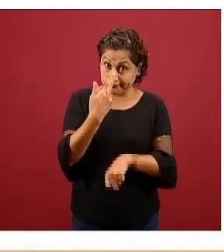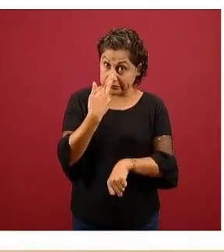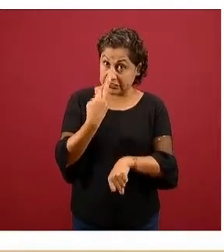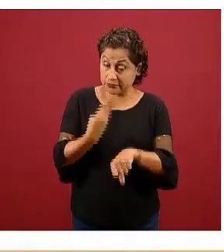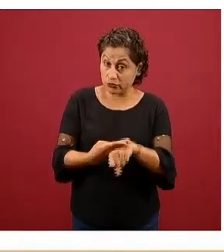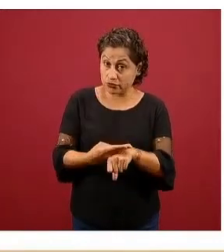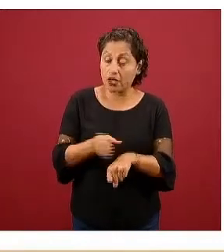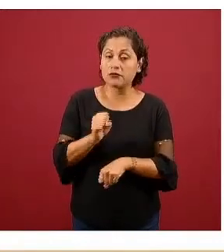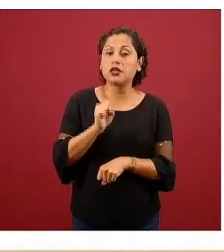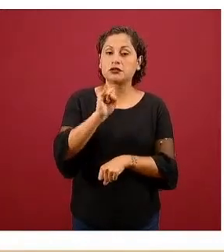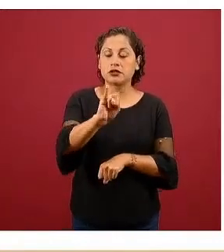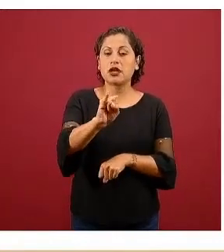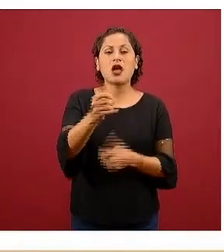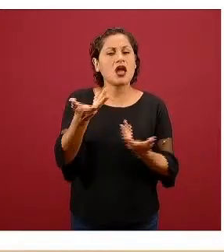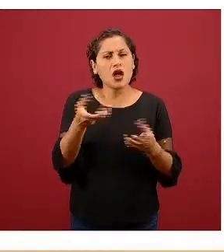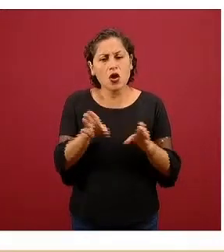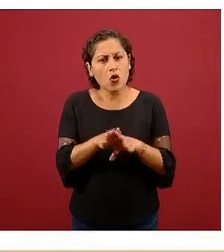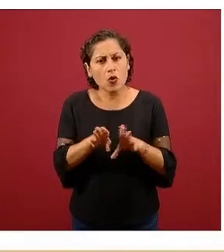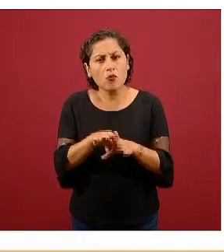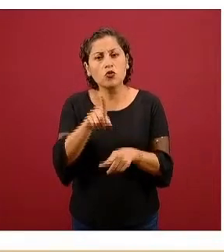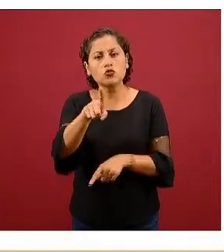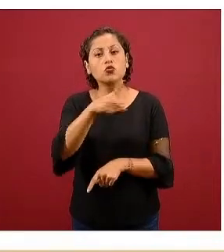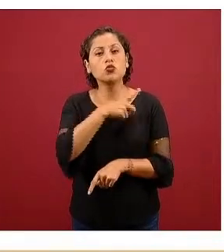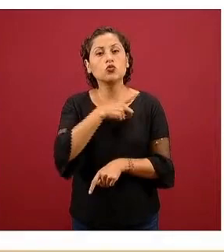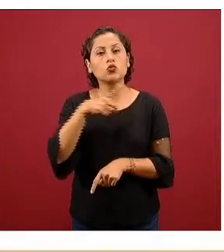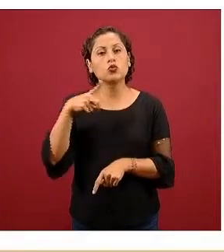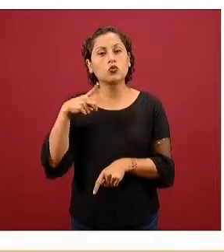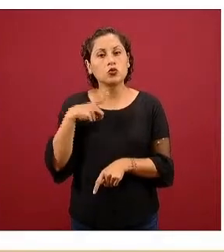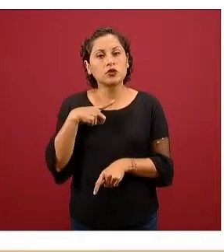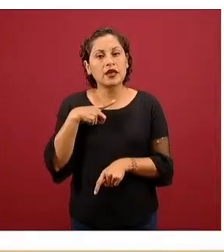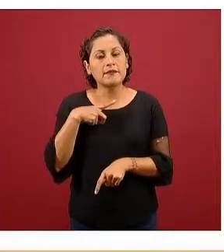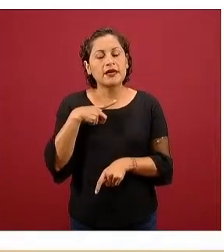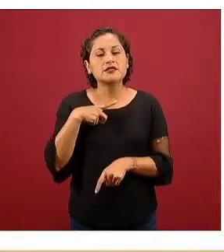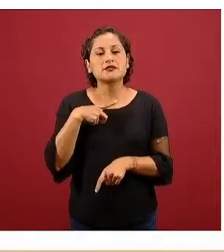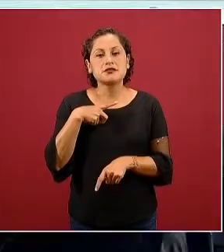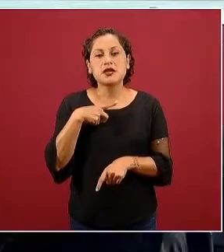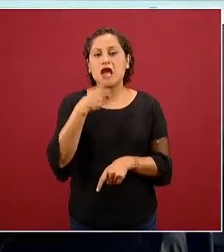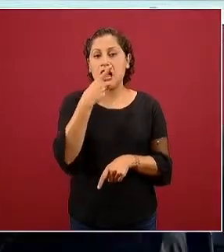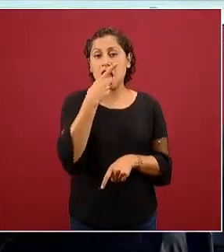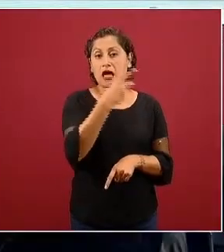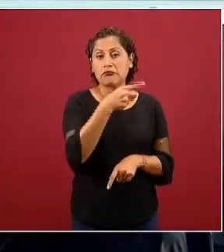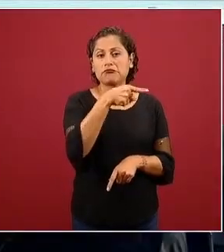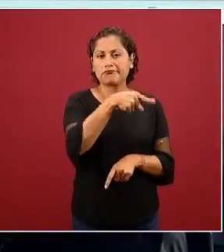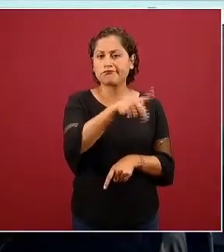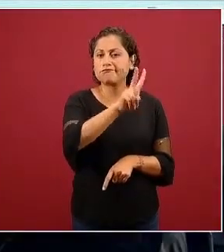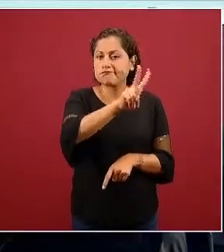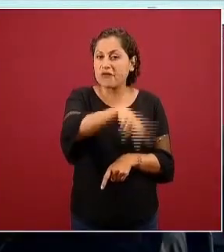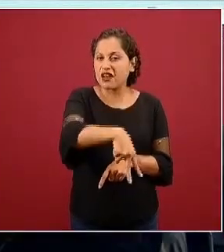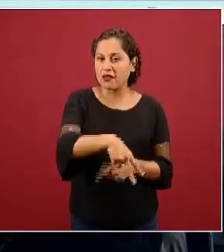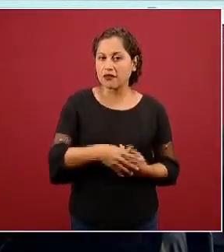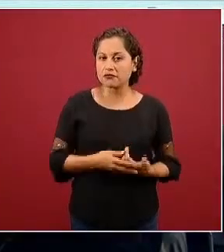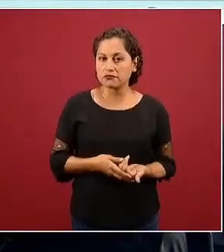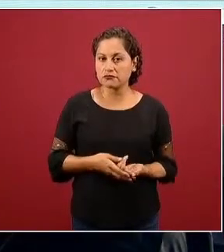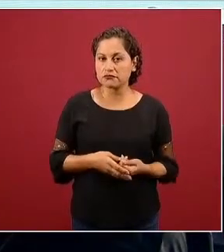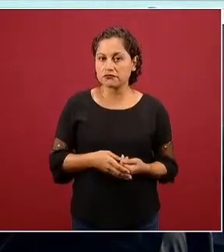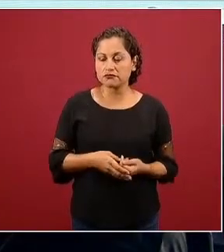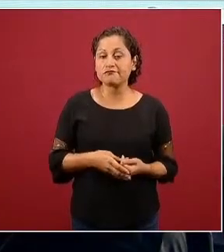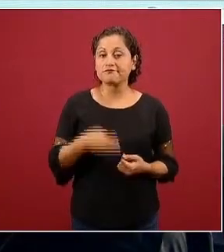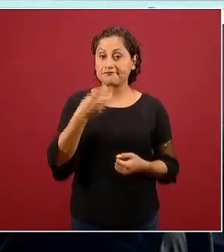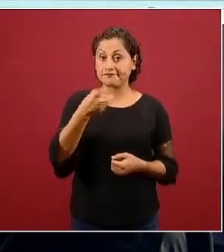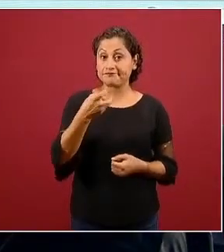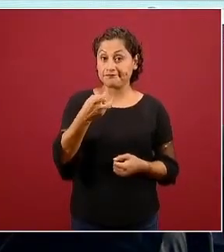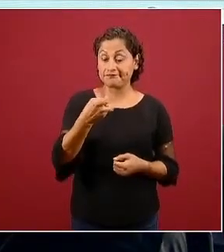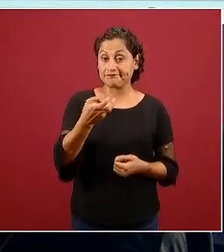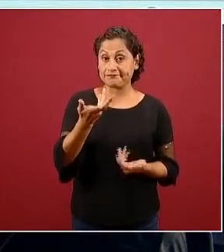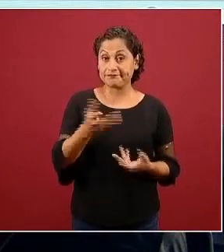dar reconocimiento y validación a las emociones expresadas por ellos. ¿Qué es